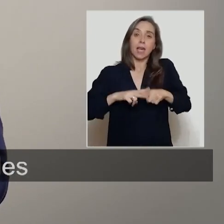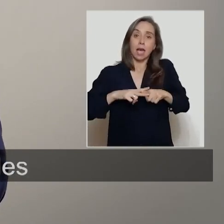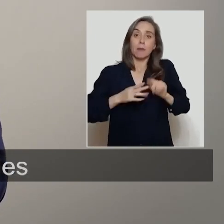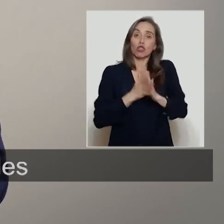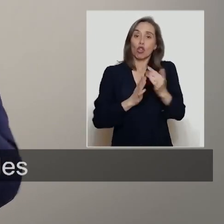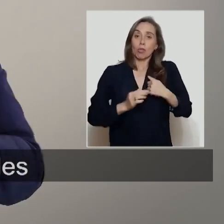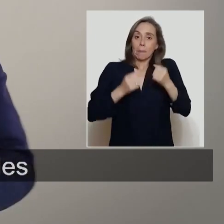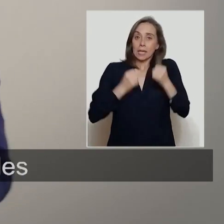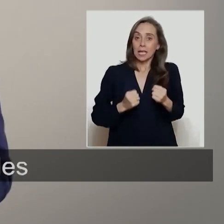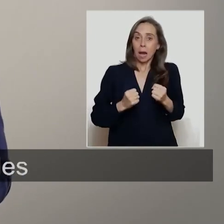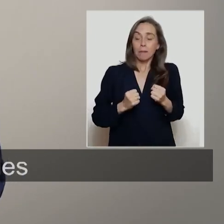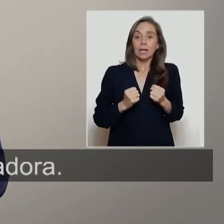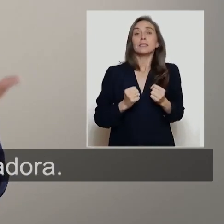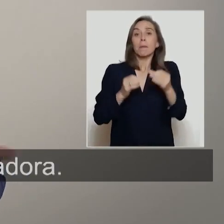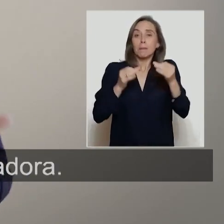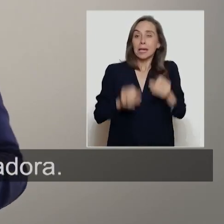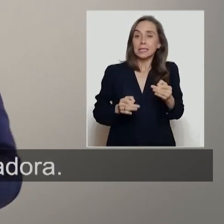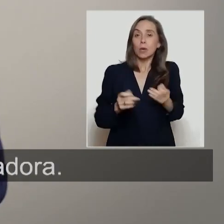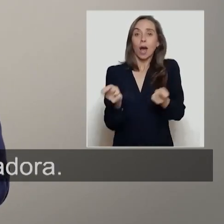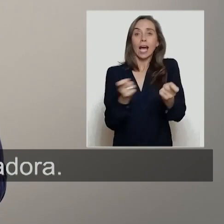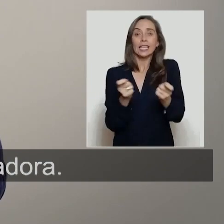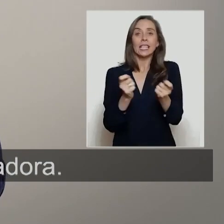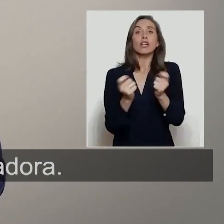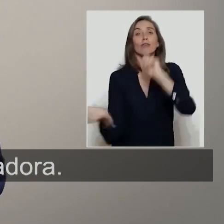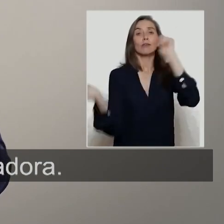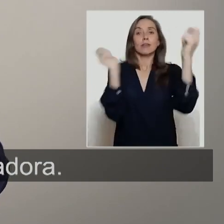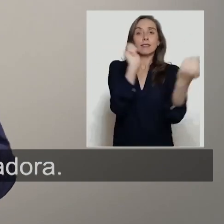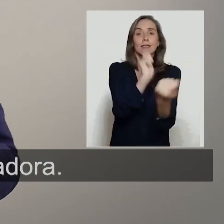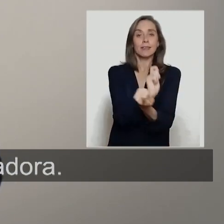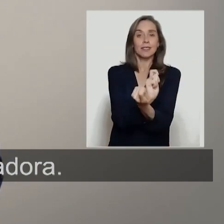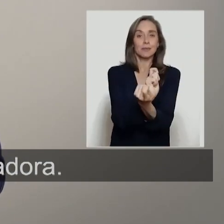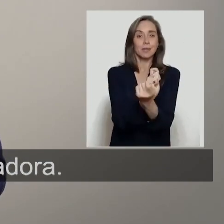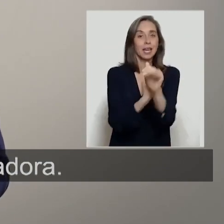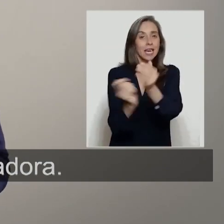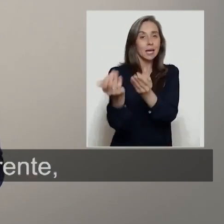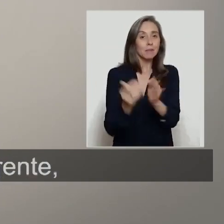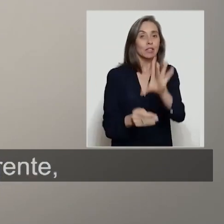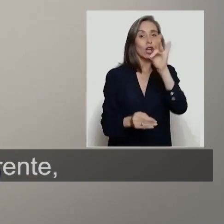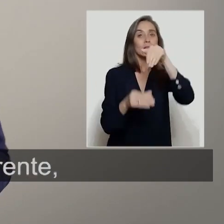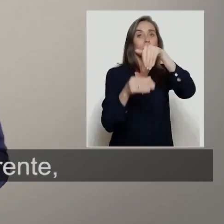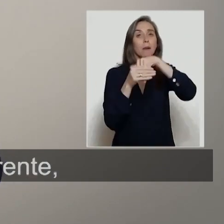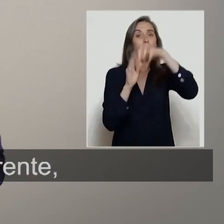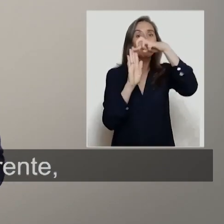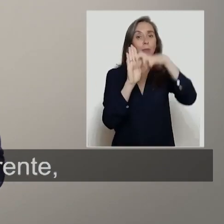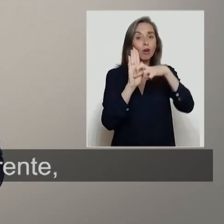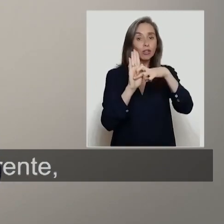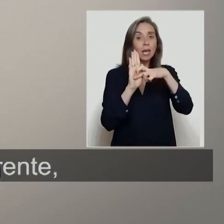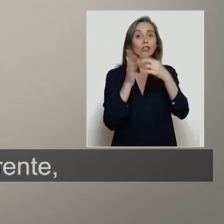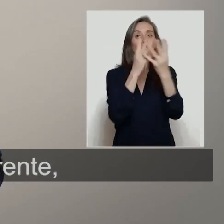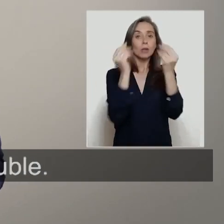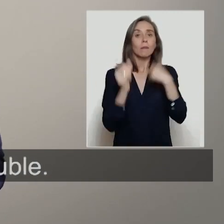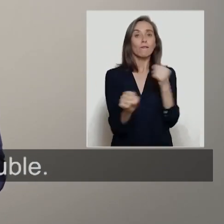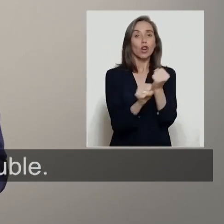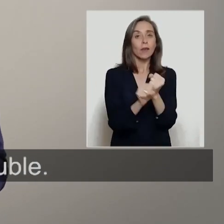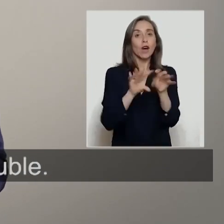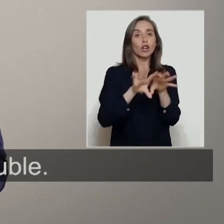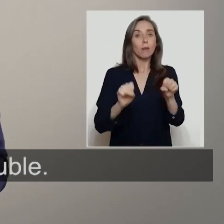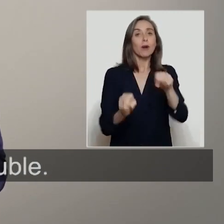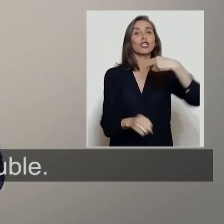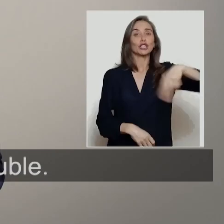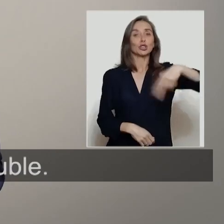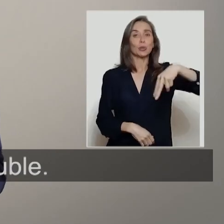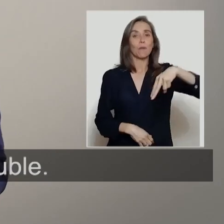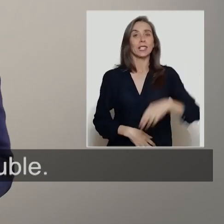mis herramientas y capacidades para garantizar una gestión transformadora. Los invito a elegir un proyecto transparente donde